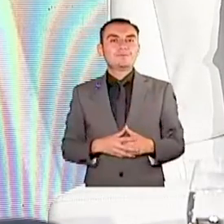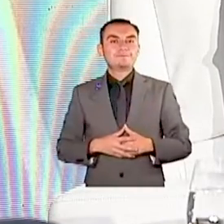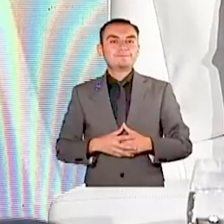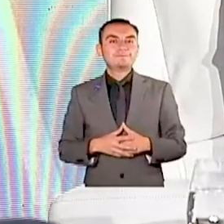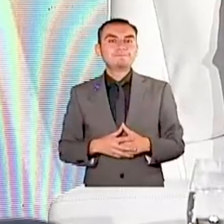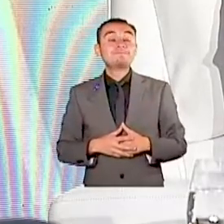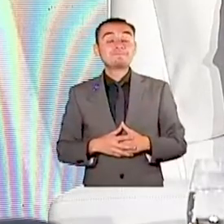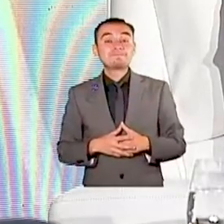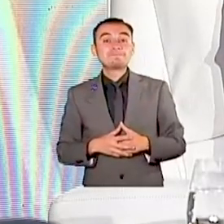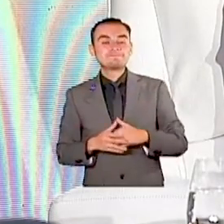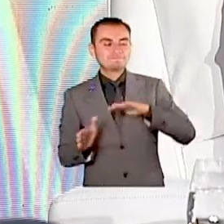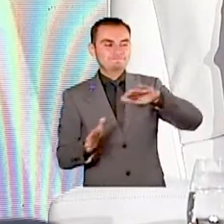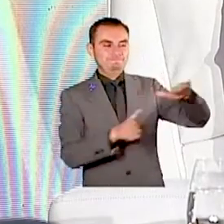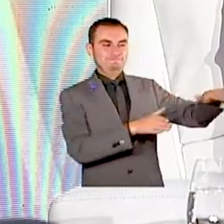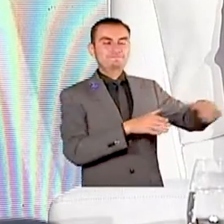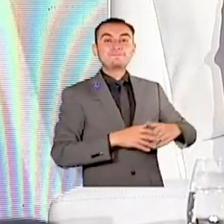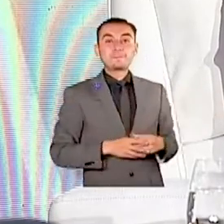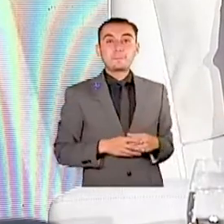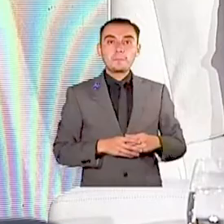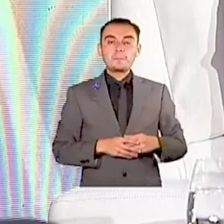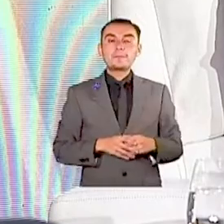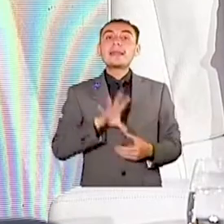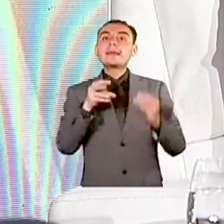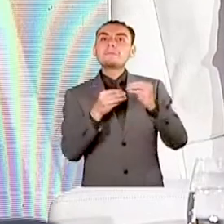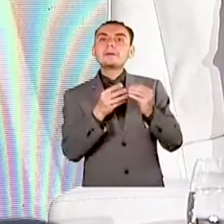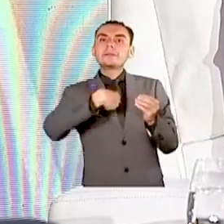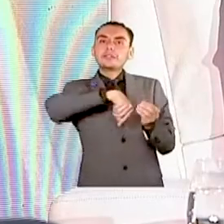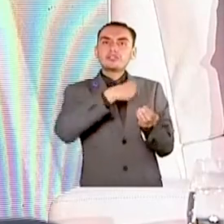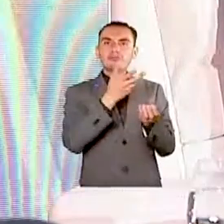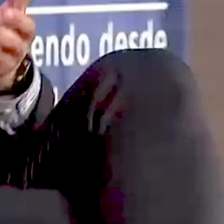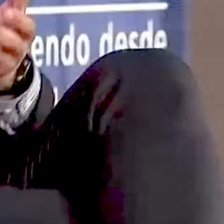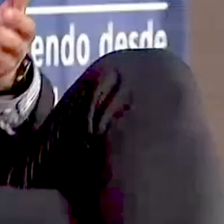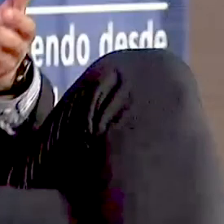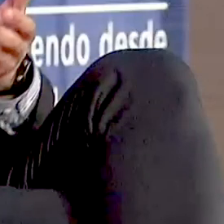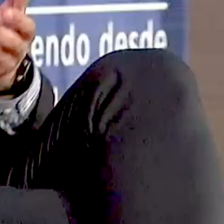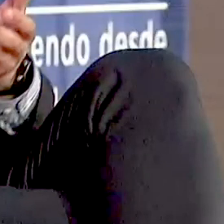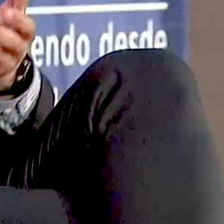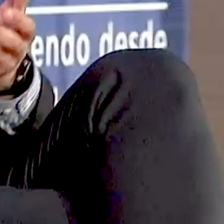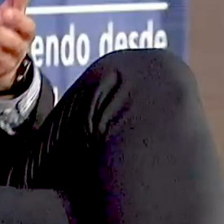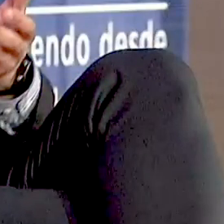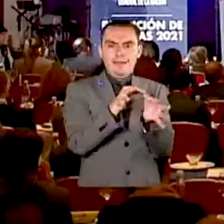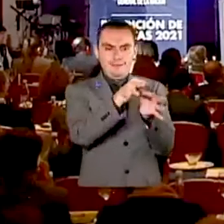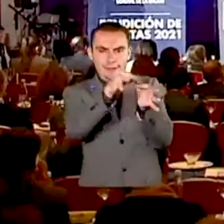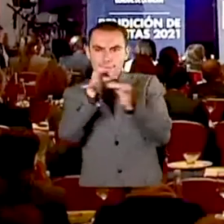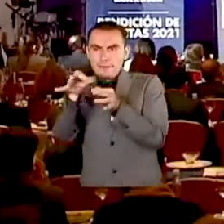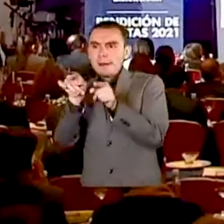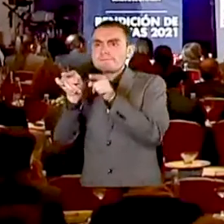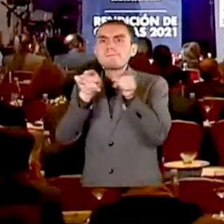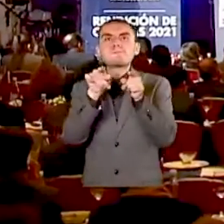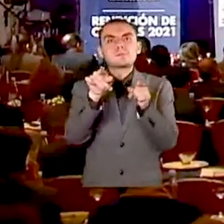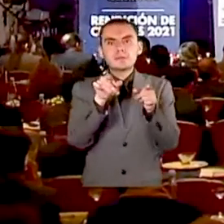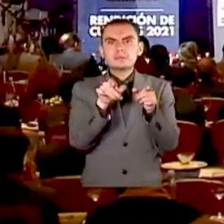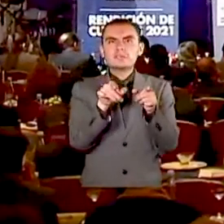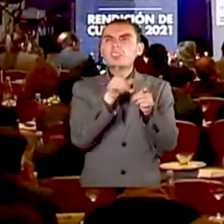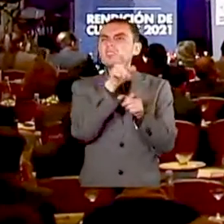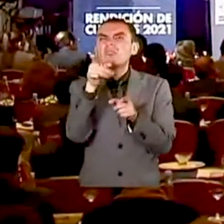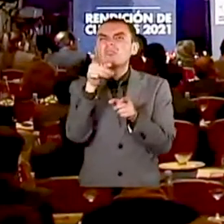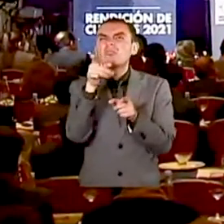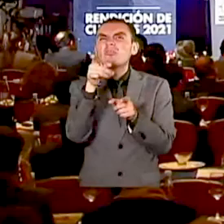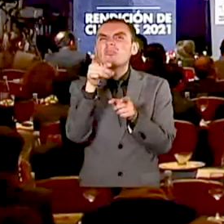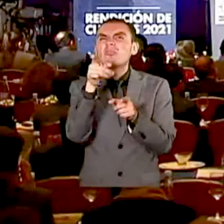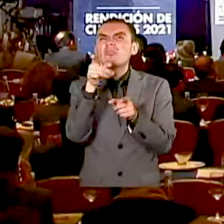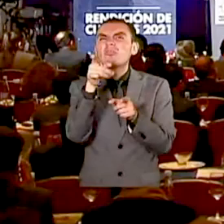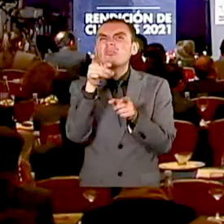parte, hemos orientado a los territoriales, a las regiones, para que se haga un